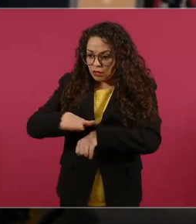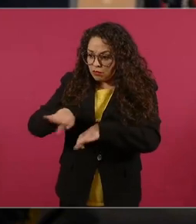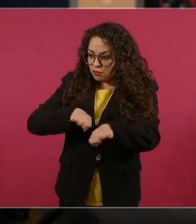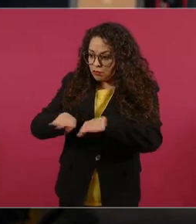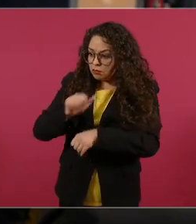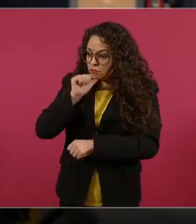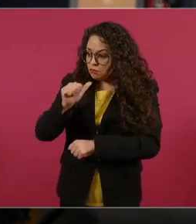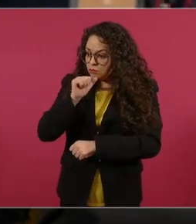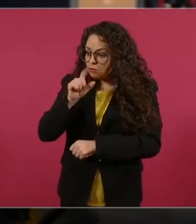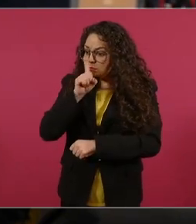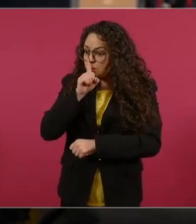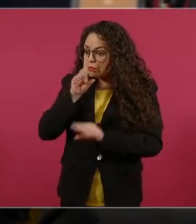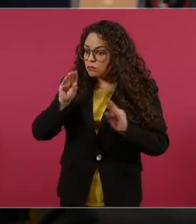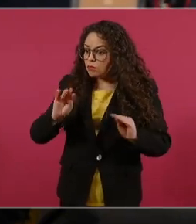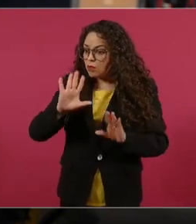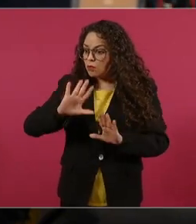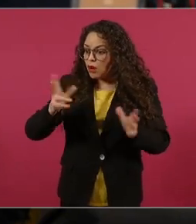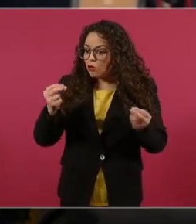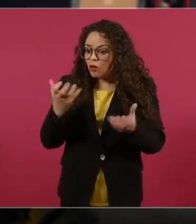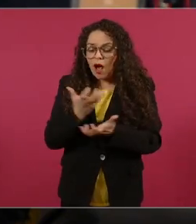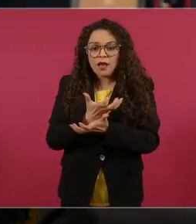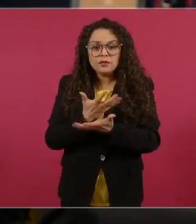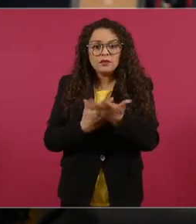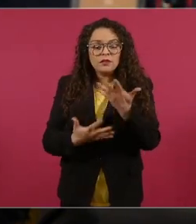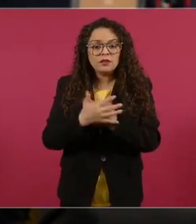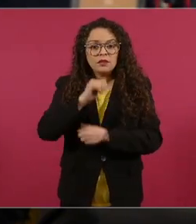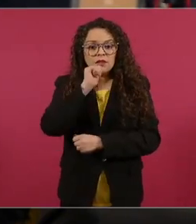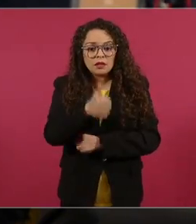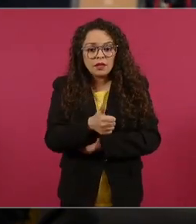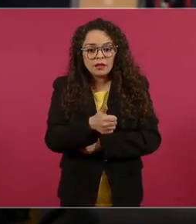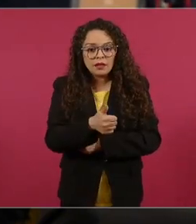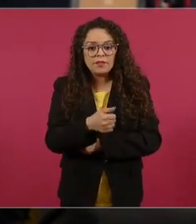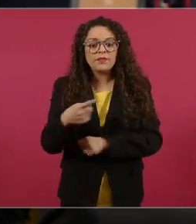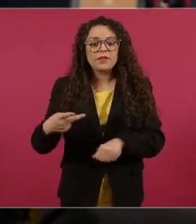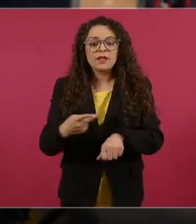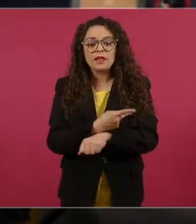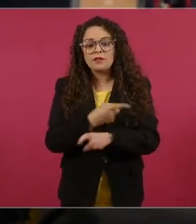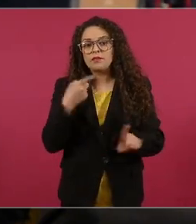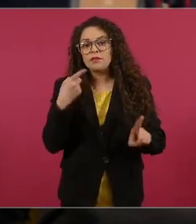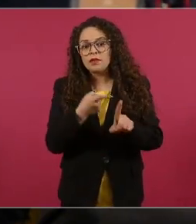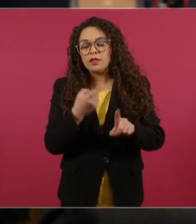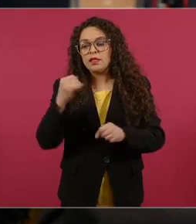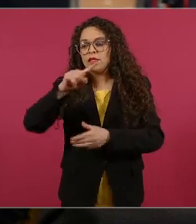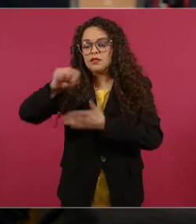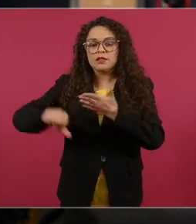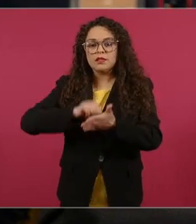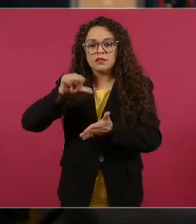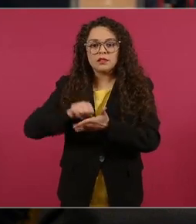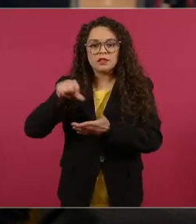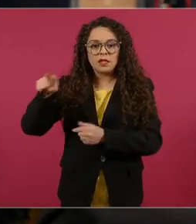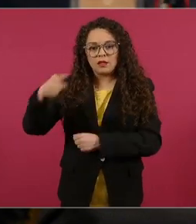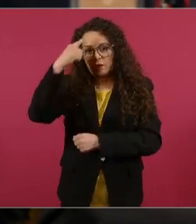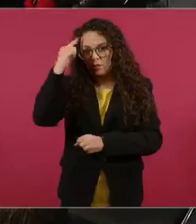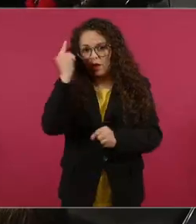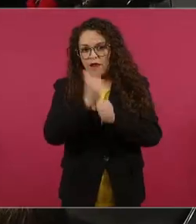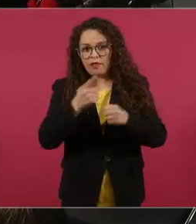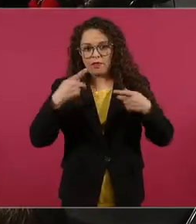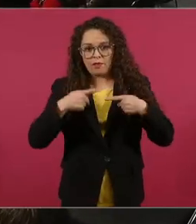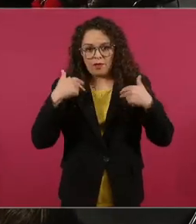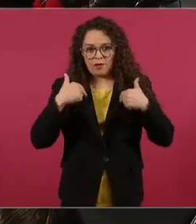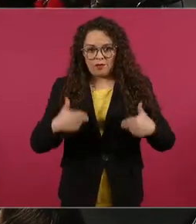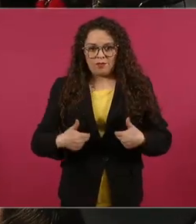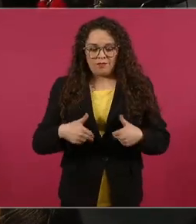pasó con la buscadora, que es el reporte que tienen? Y en segundo término, ¿qué pasa con esos centros de identificación humana que son, pues, parte